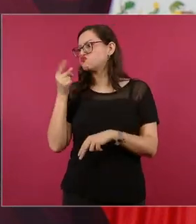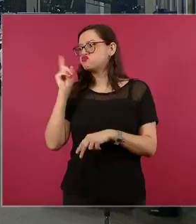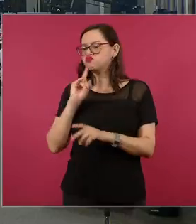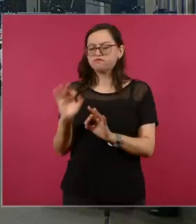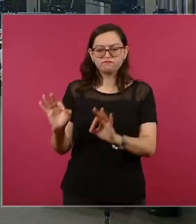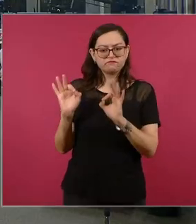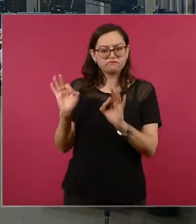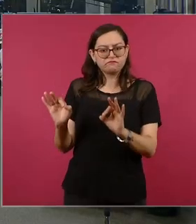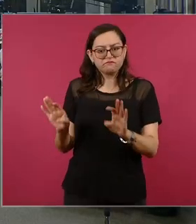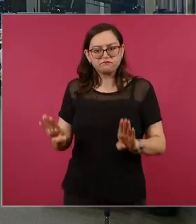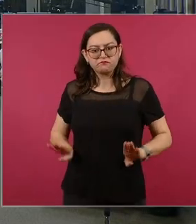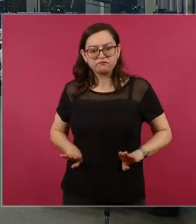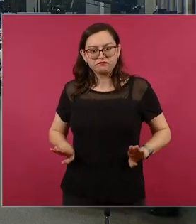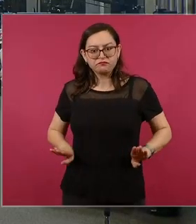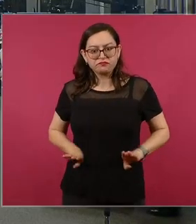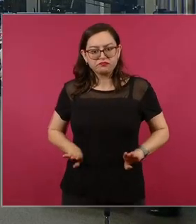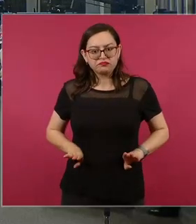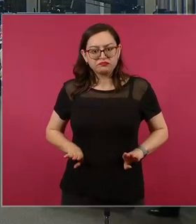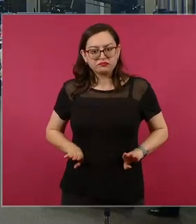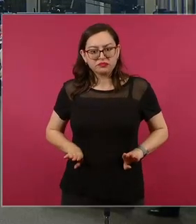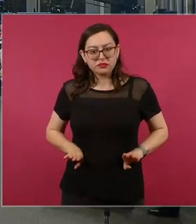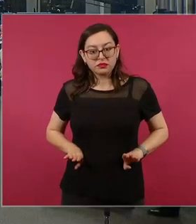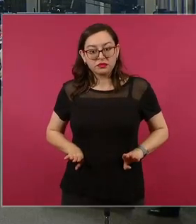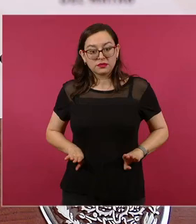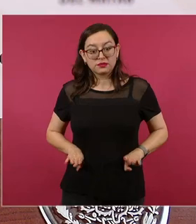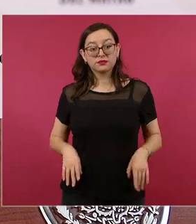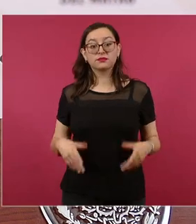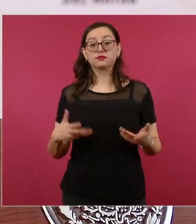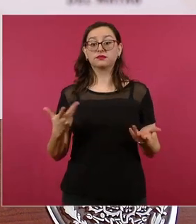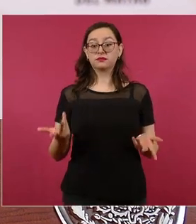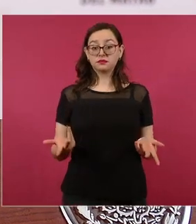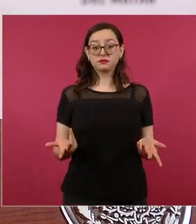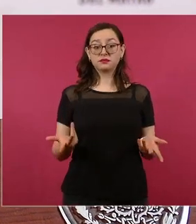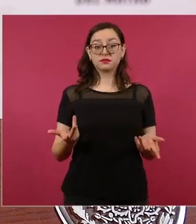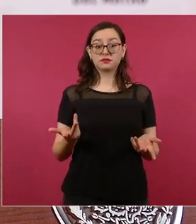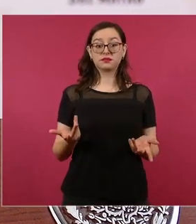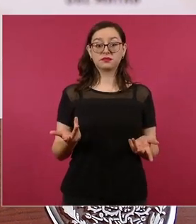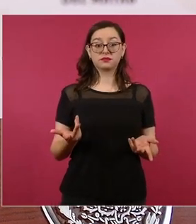lo mejor. Eso acompañado de